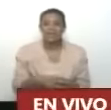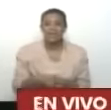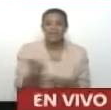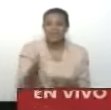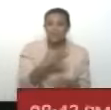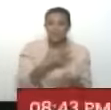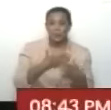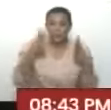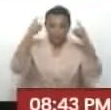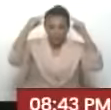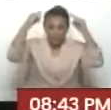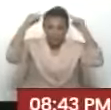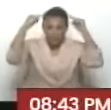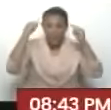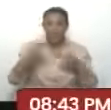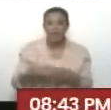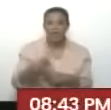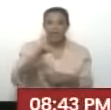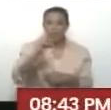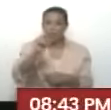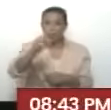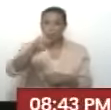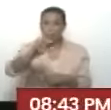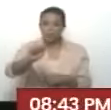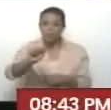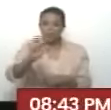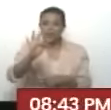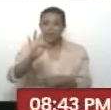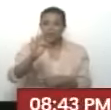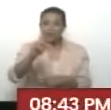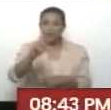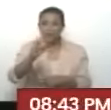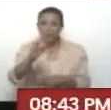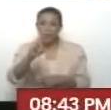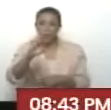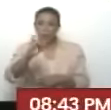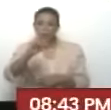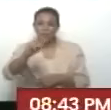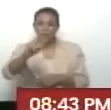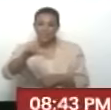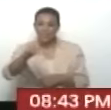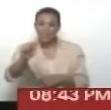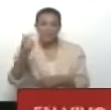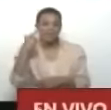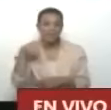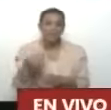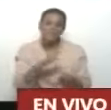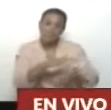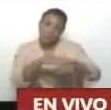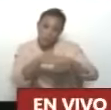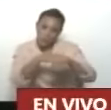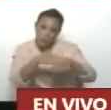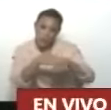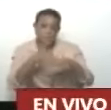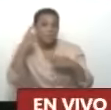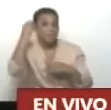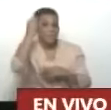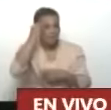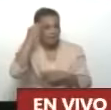Kiko es Irfan Ali, presidente. Ese sí es Kiko, que para llorar a la cosa. Ah, sí, que disculpa. Pensé que mi